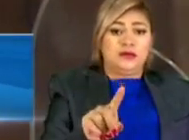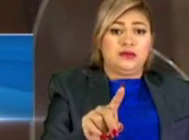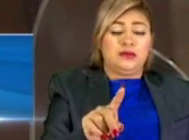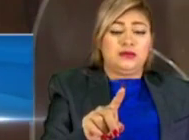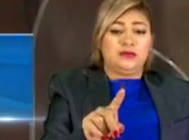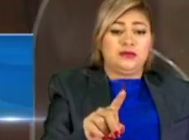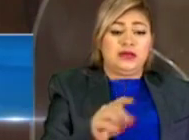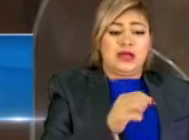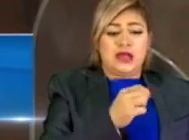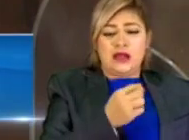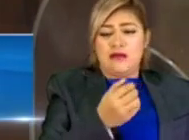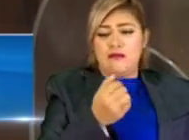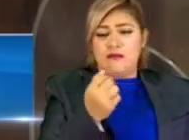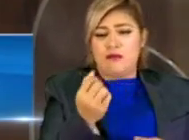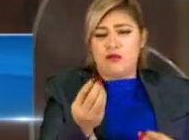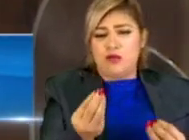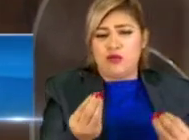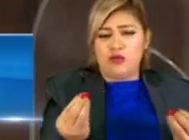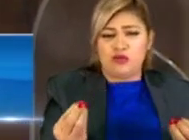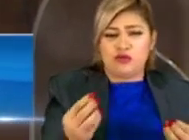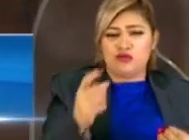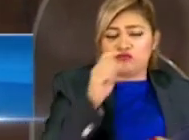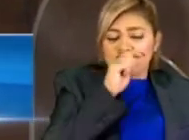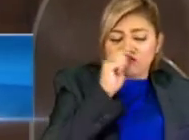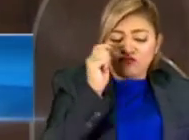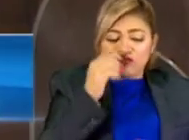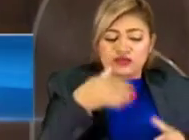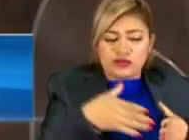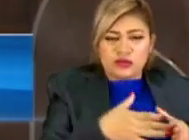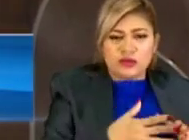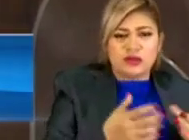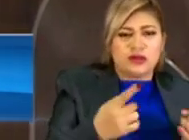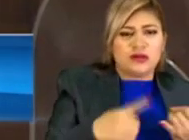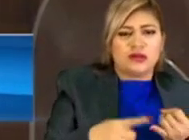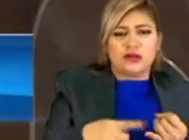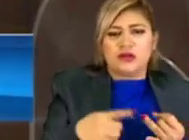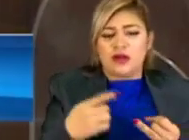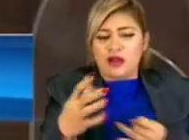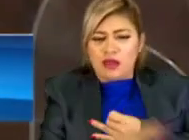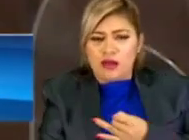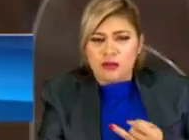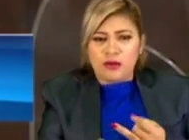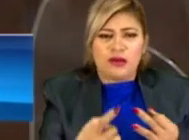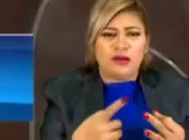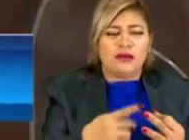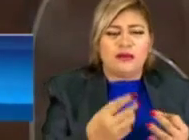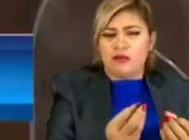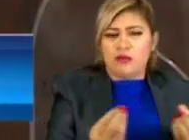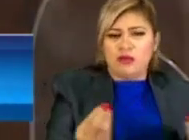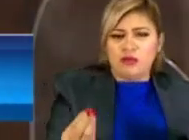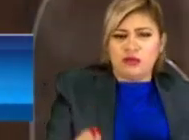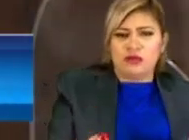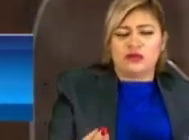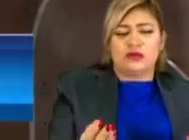organizado y el narcotráfico, se incautaron